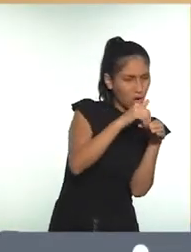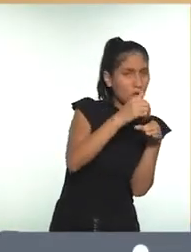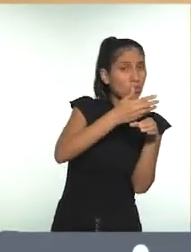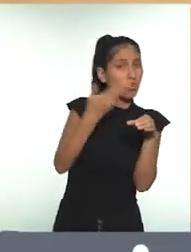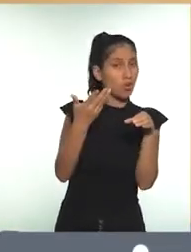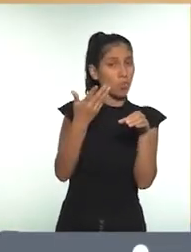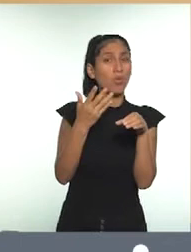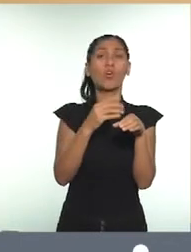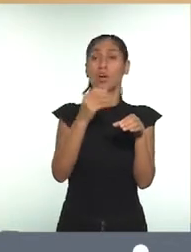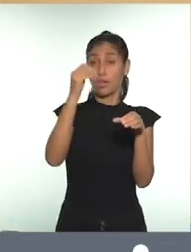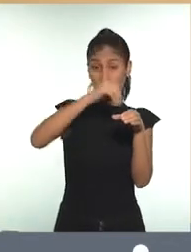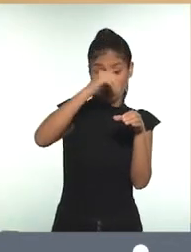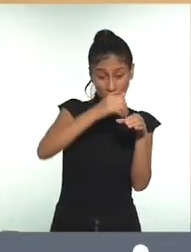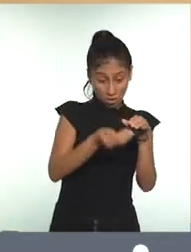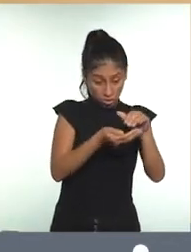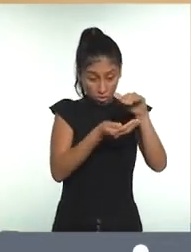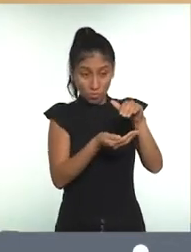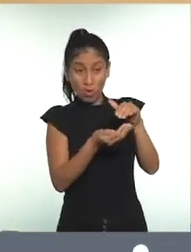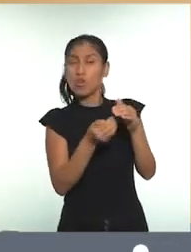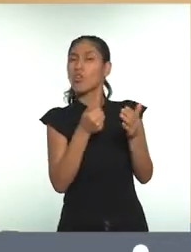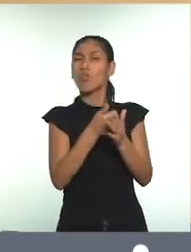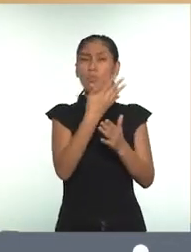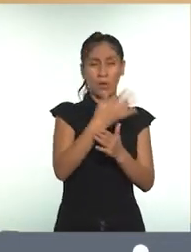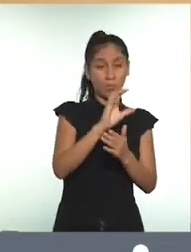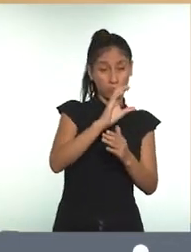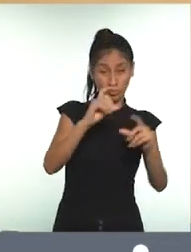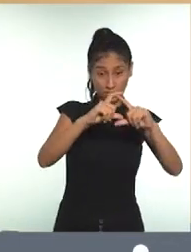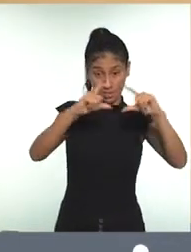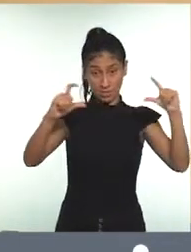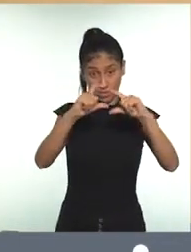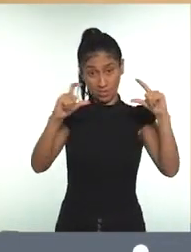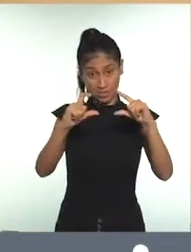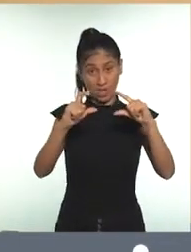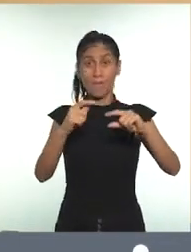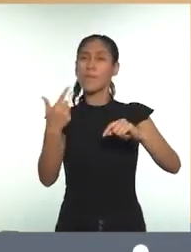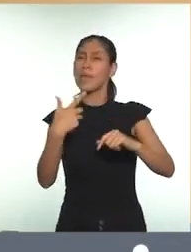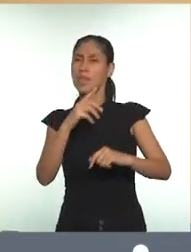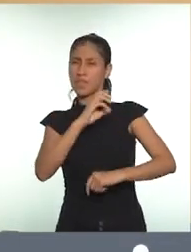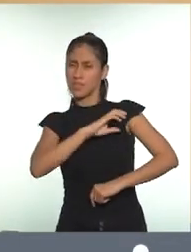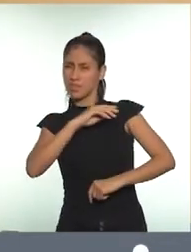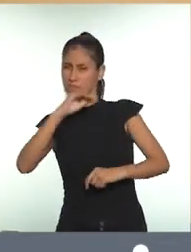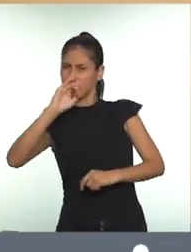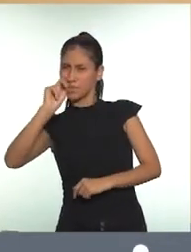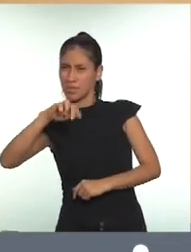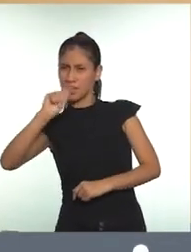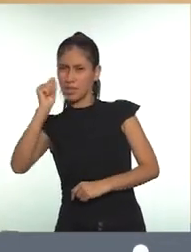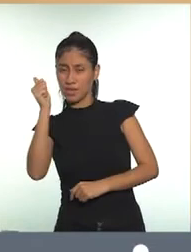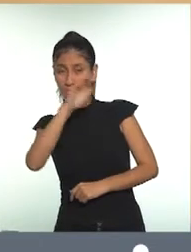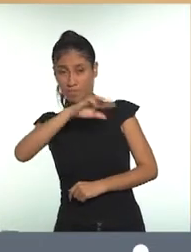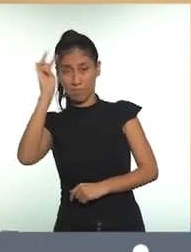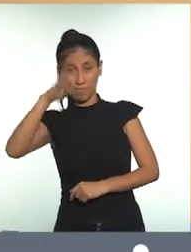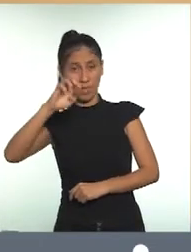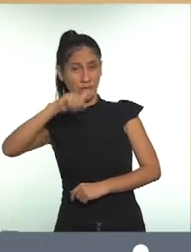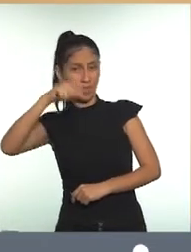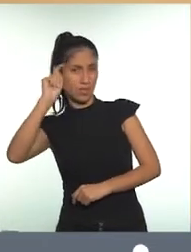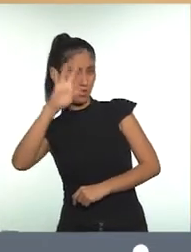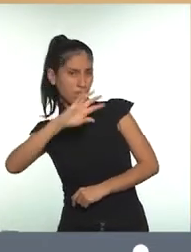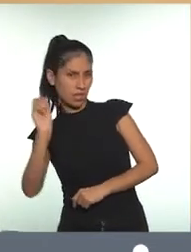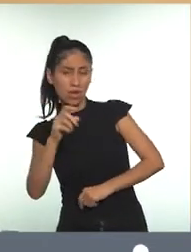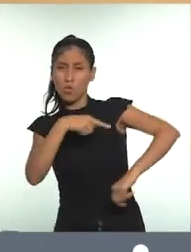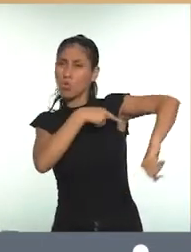los destinamos a la compra de una cinta métrica, un termómetro digital, una balanza